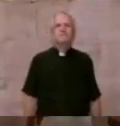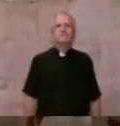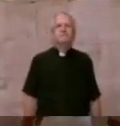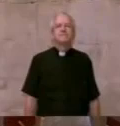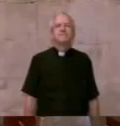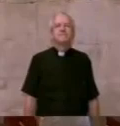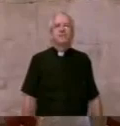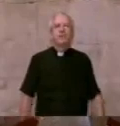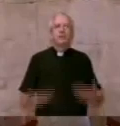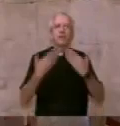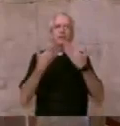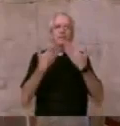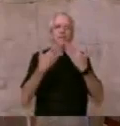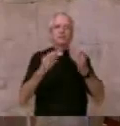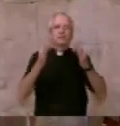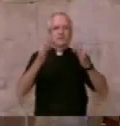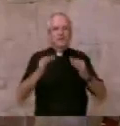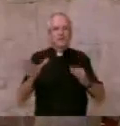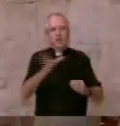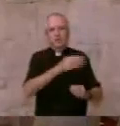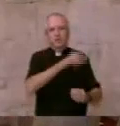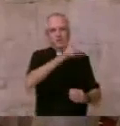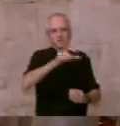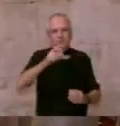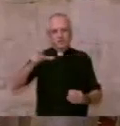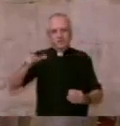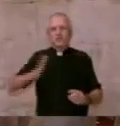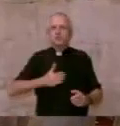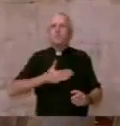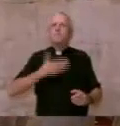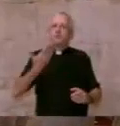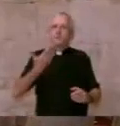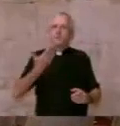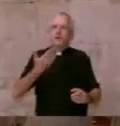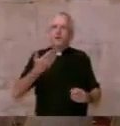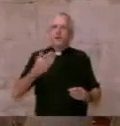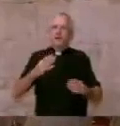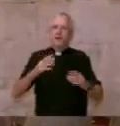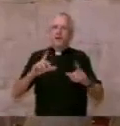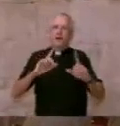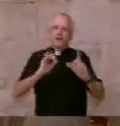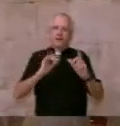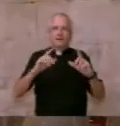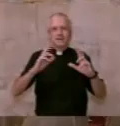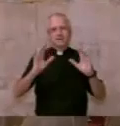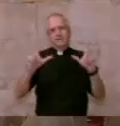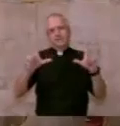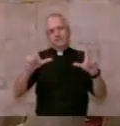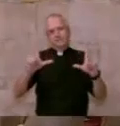el agradecimiento sincero a todas las personas que han hecho posible la transmisión y devolución de la